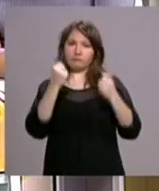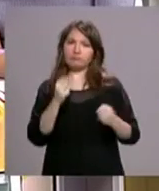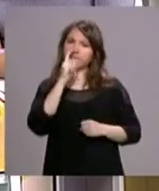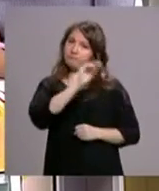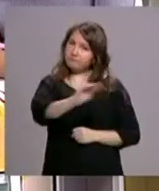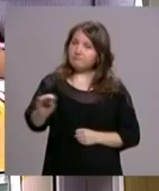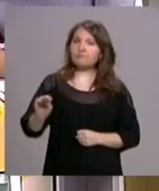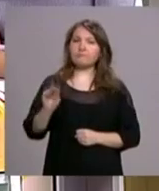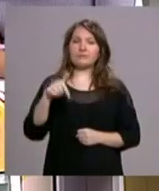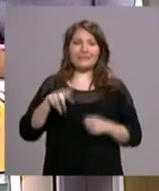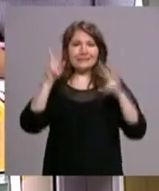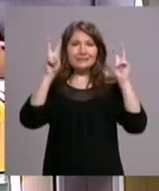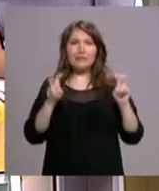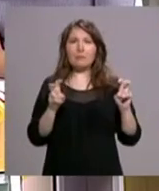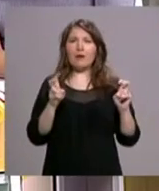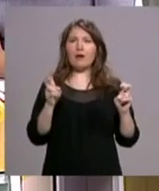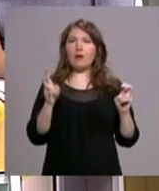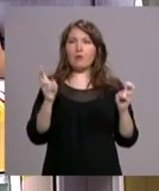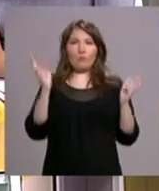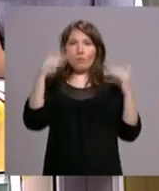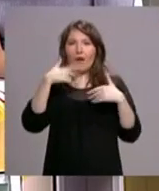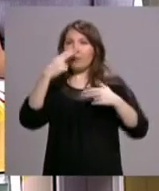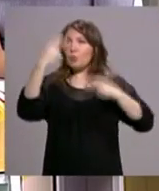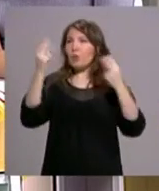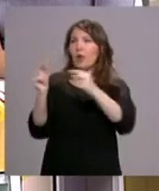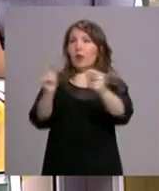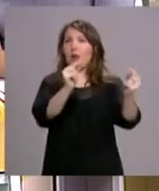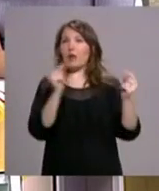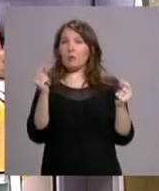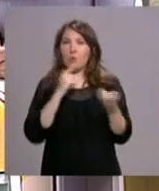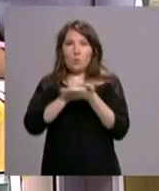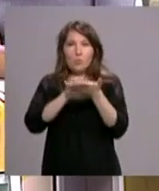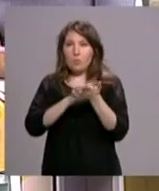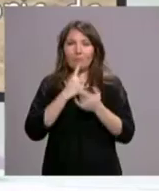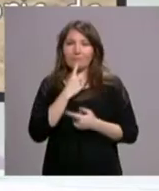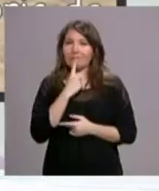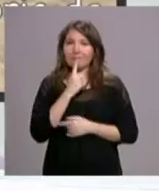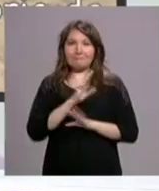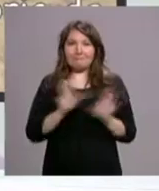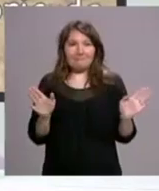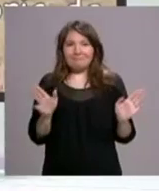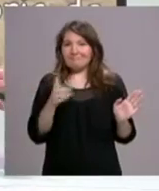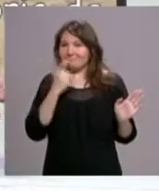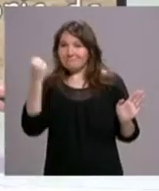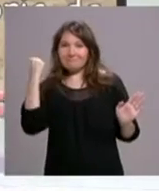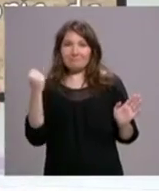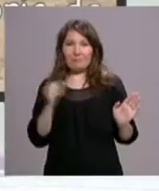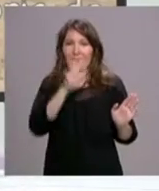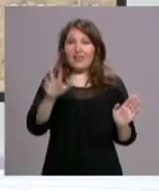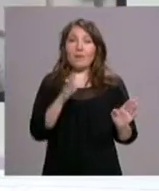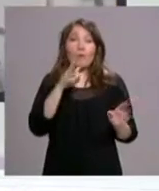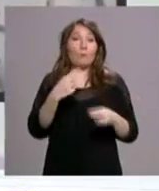tema que no está en el debate público. Da la impresión, y esa es una cuestión que dejo ahí en el aire, como que no fuera